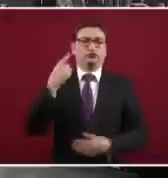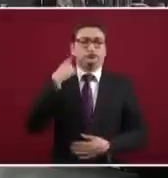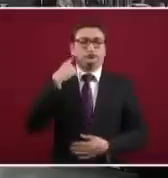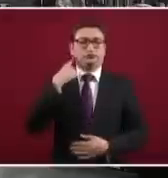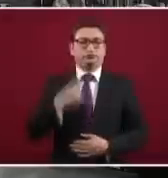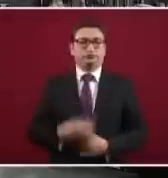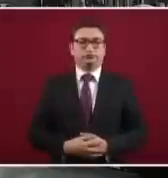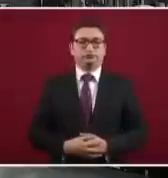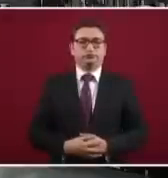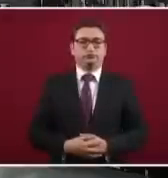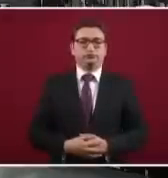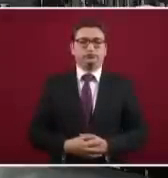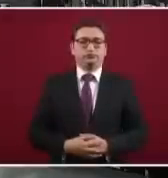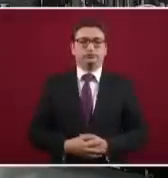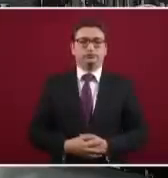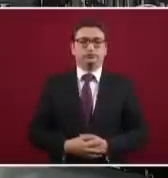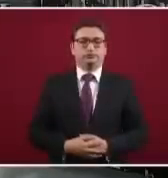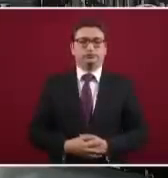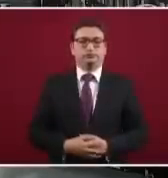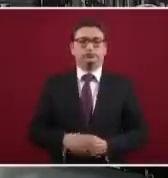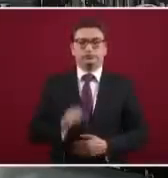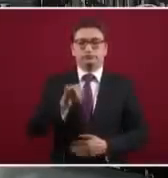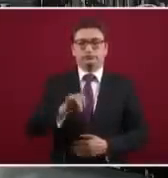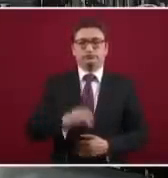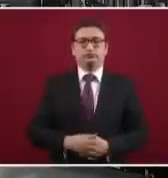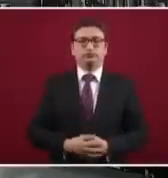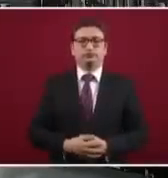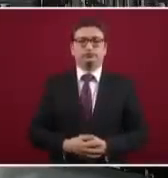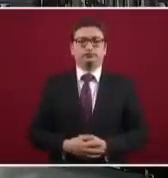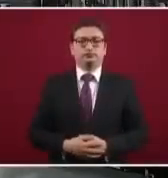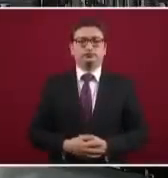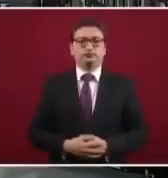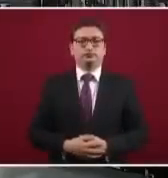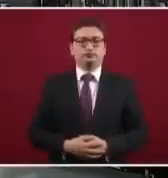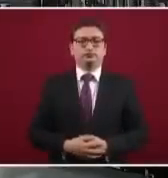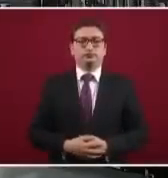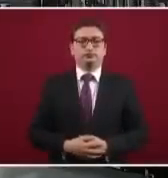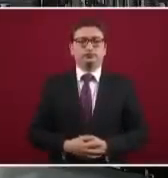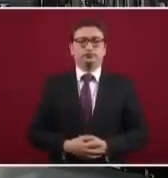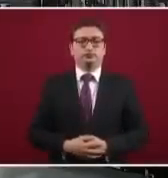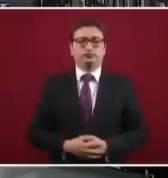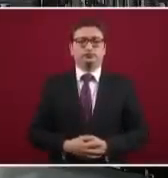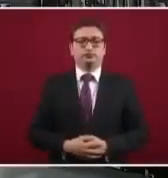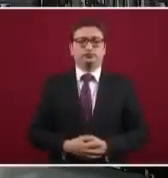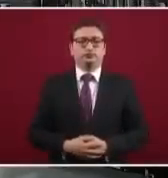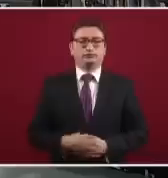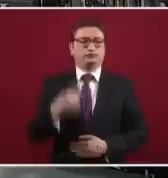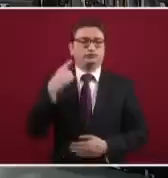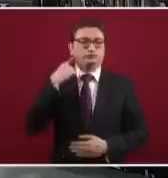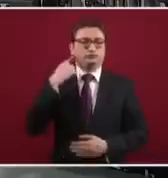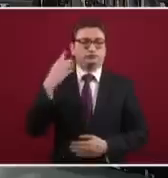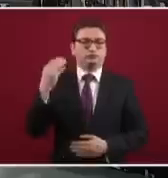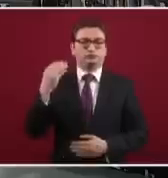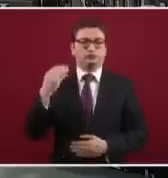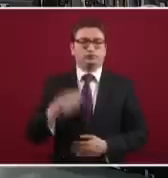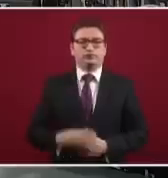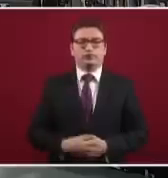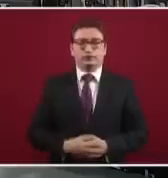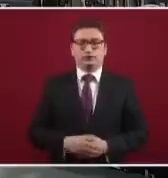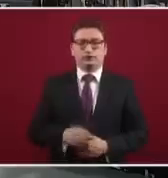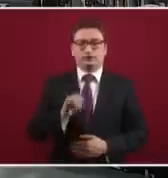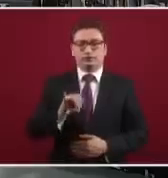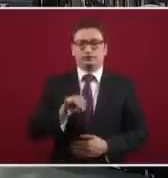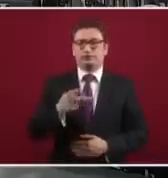hace 10 años en Estados Unidos, sí, por sobornos, inclusive estaba metido Graco Ramírez. Sí, pero ese